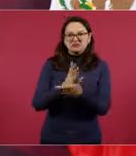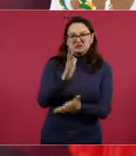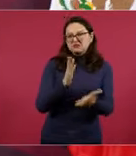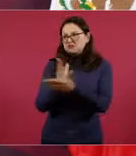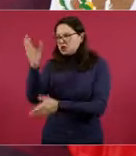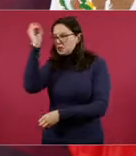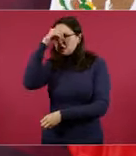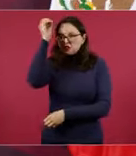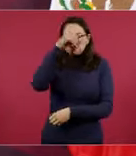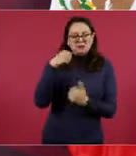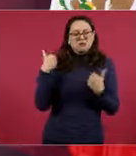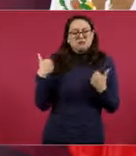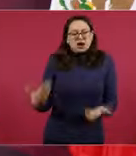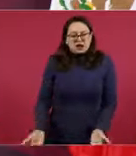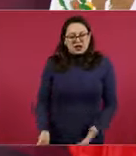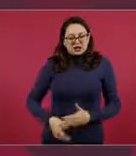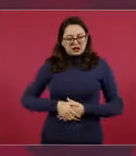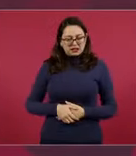Si